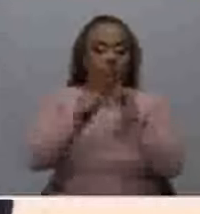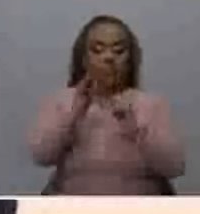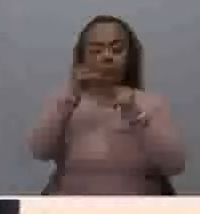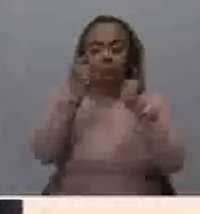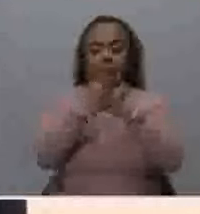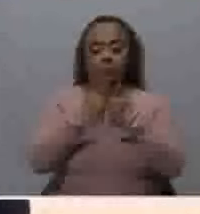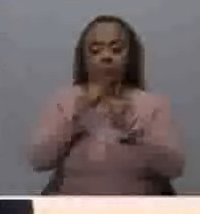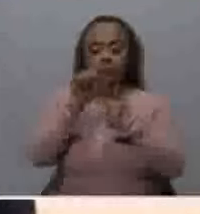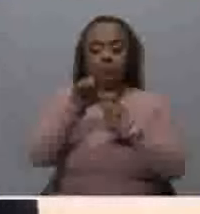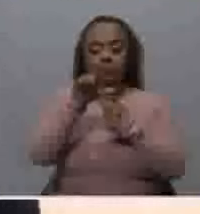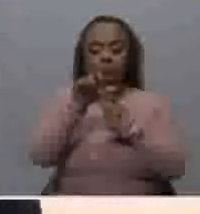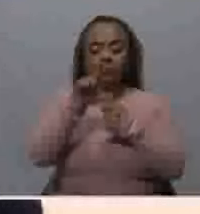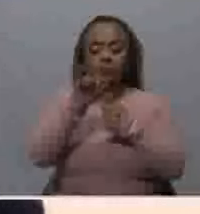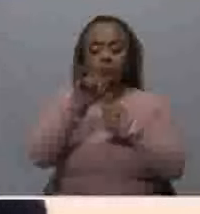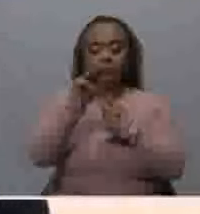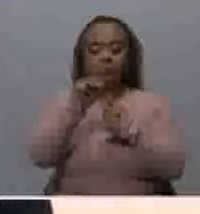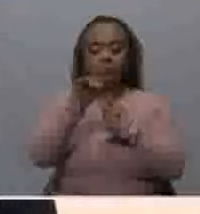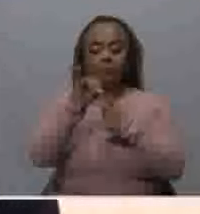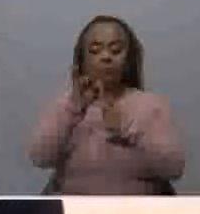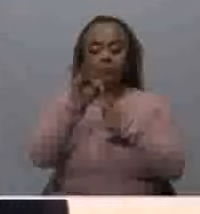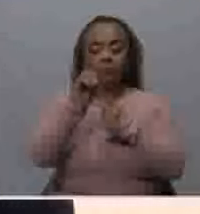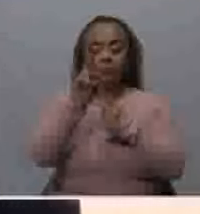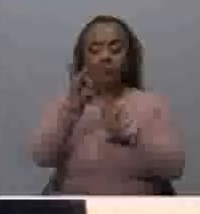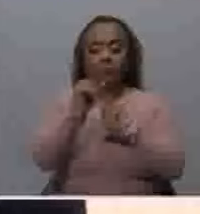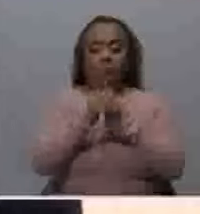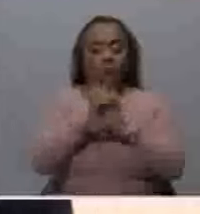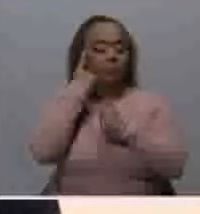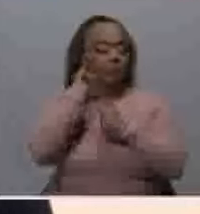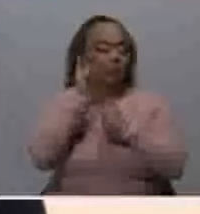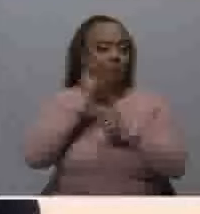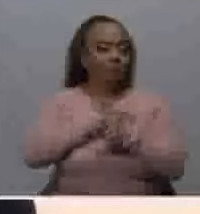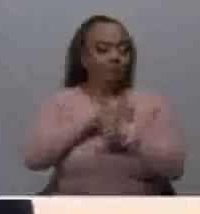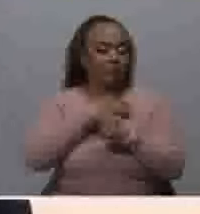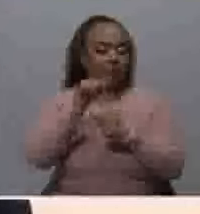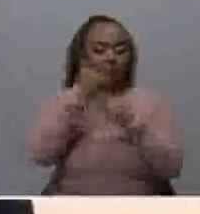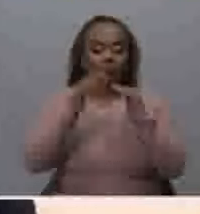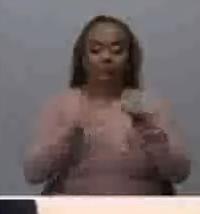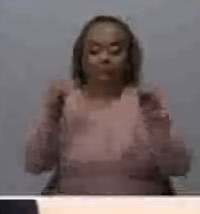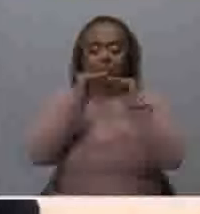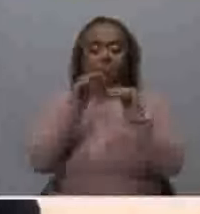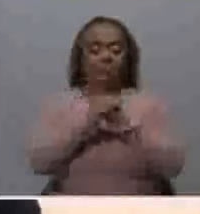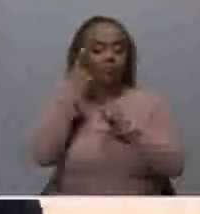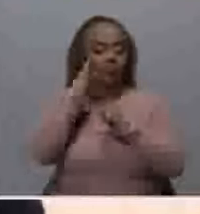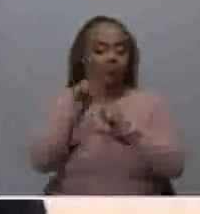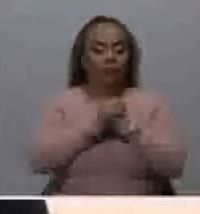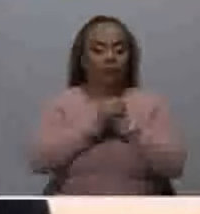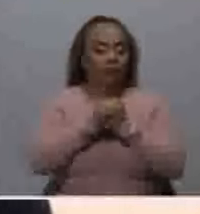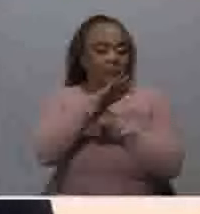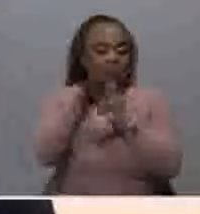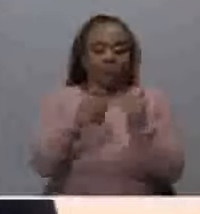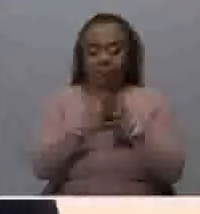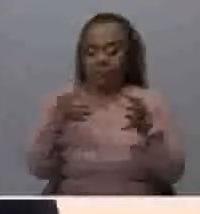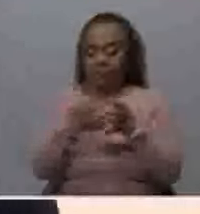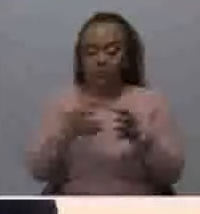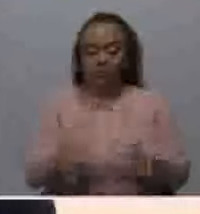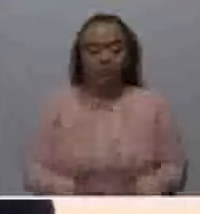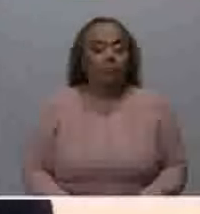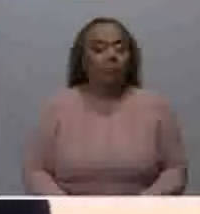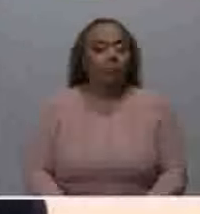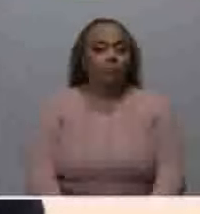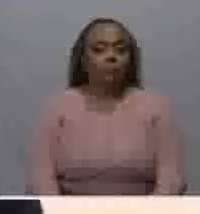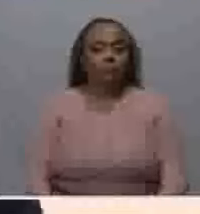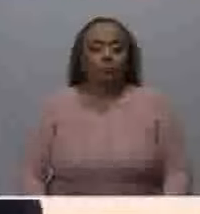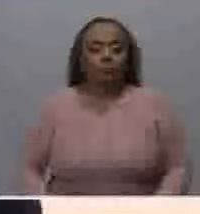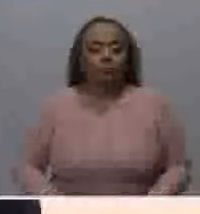partidos de eliminatoria mundialista. Uh-huh. Son partidos que para mí entran en otro saco. Por rival, por la cancha,